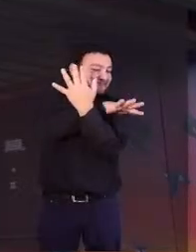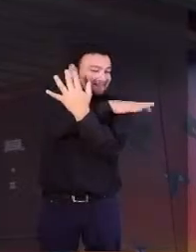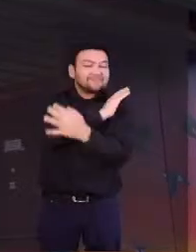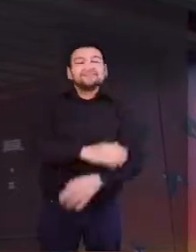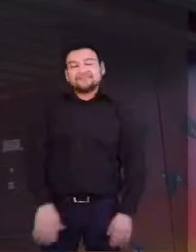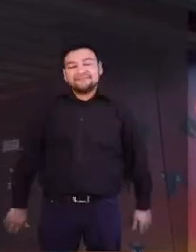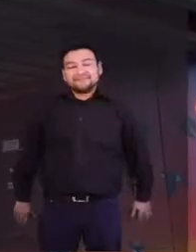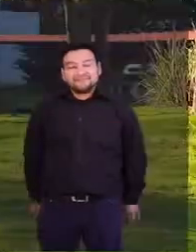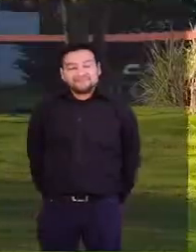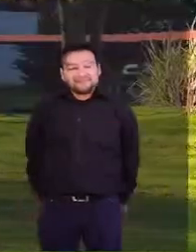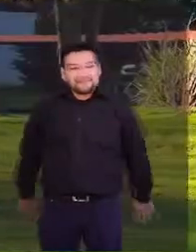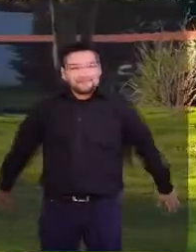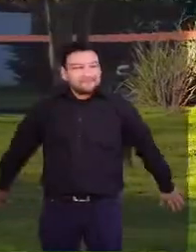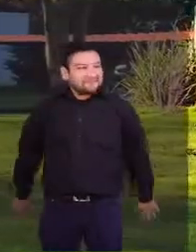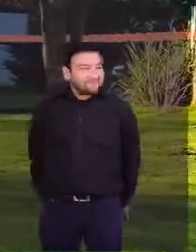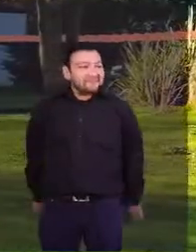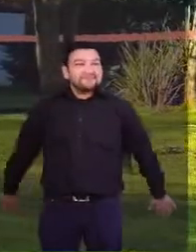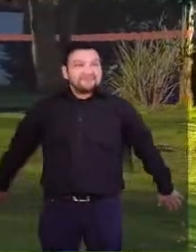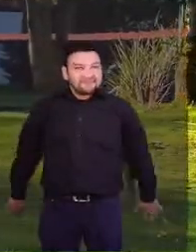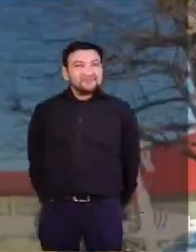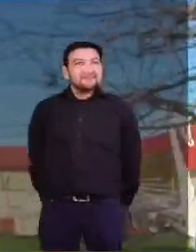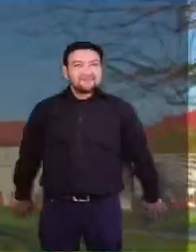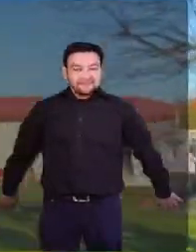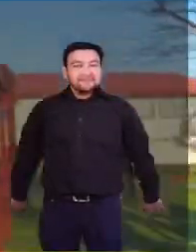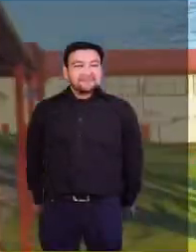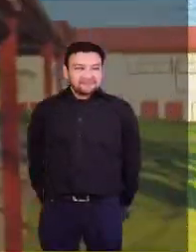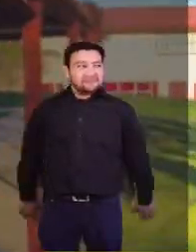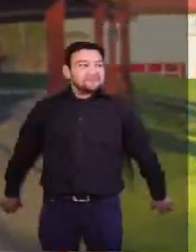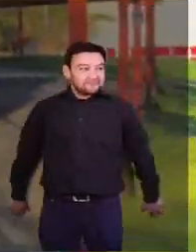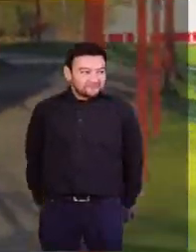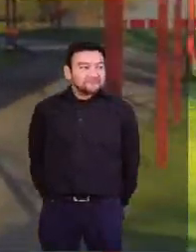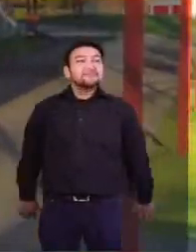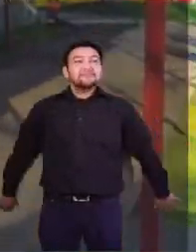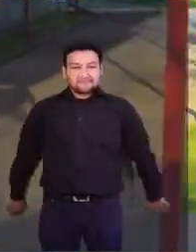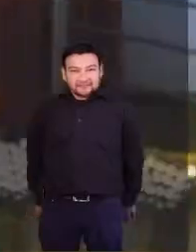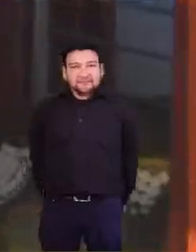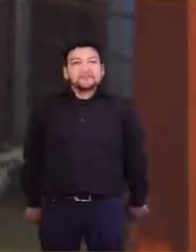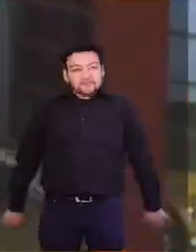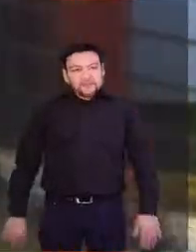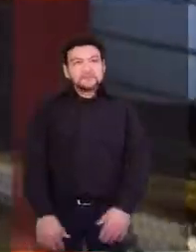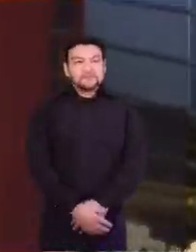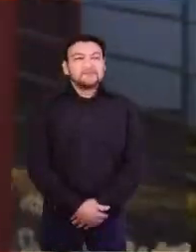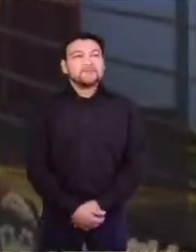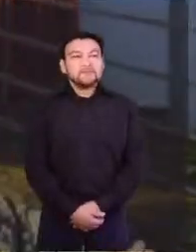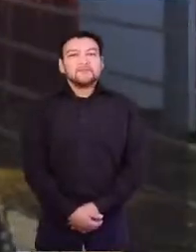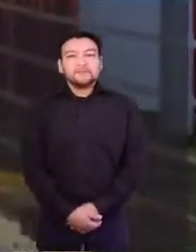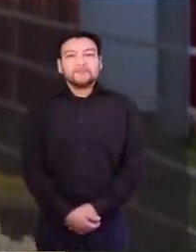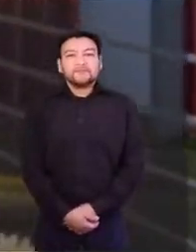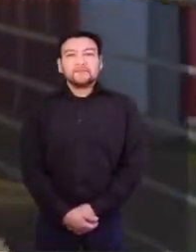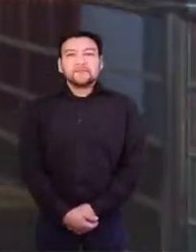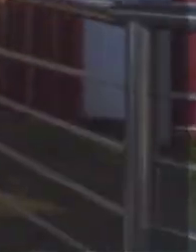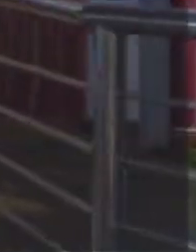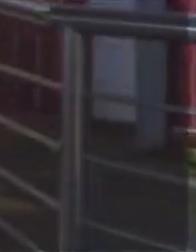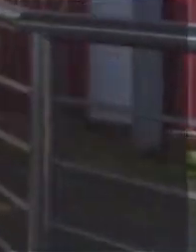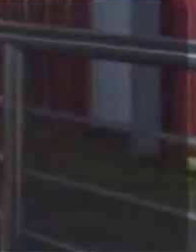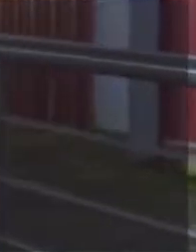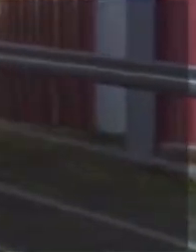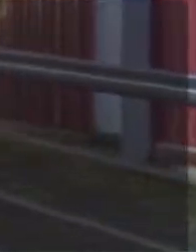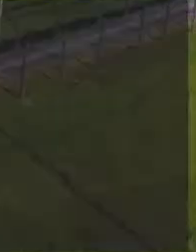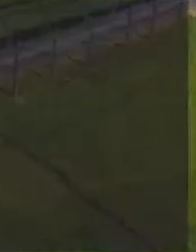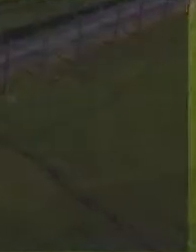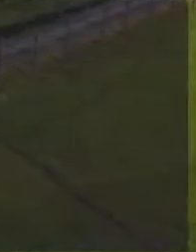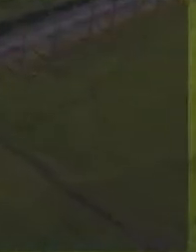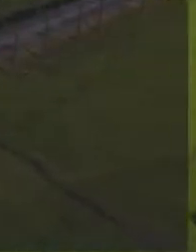y talentos. Lideramos en investigación e innovación, estimulando la curiosidad y el espíritu crítico